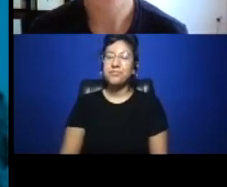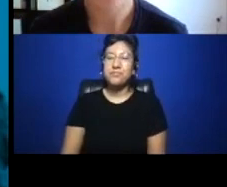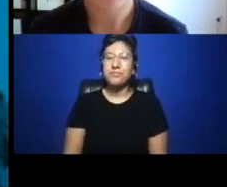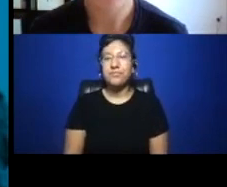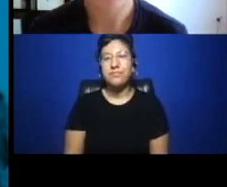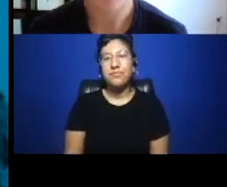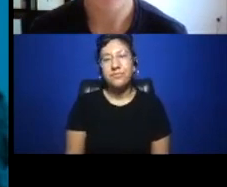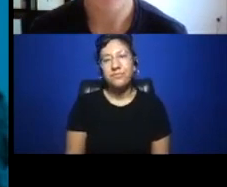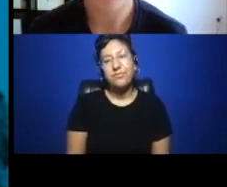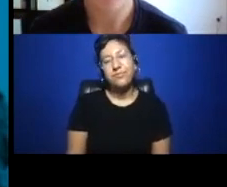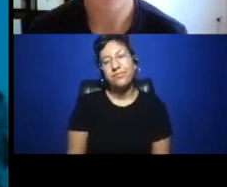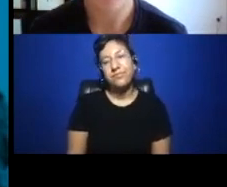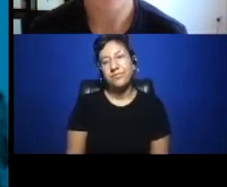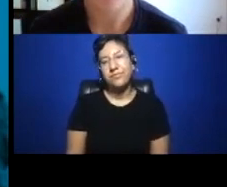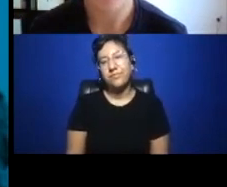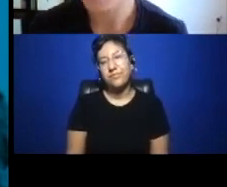preocuparte.